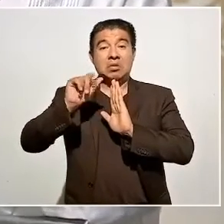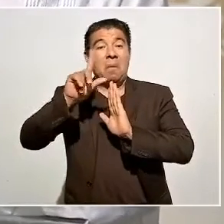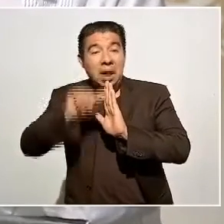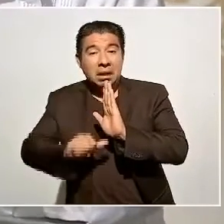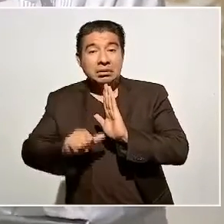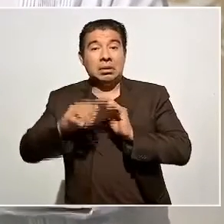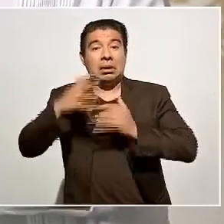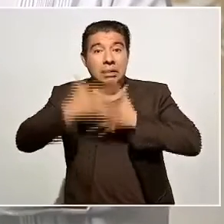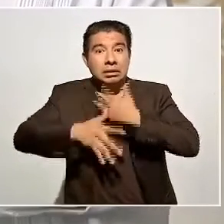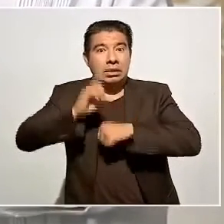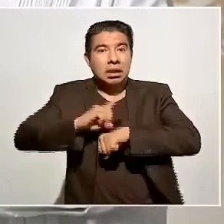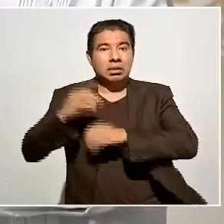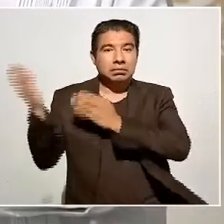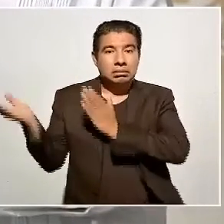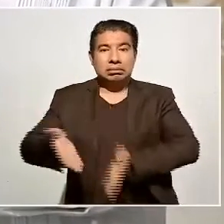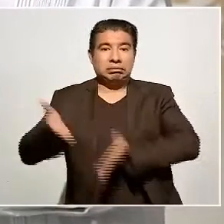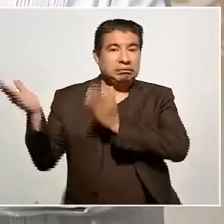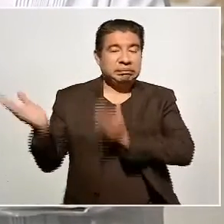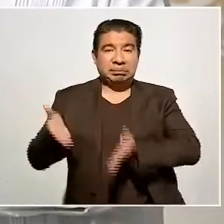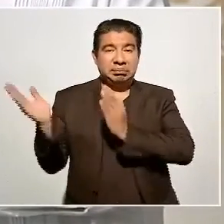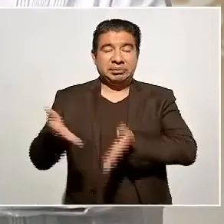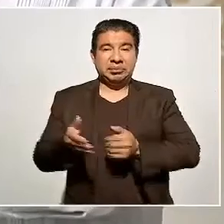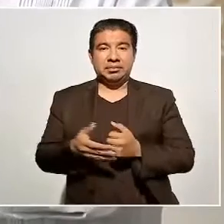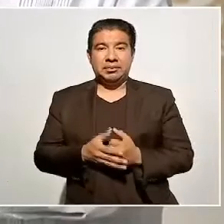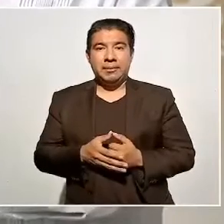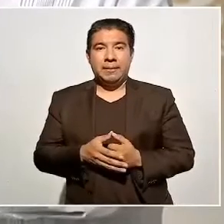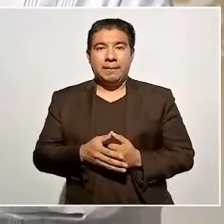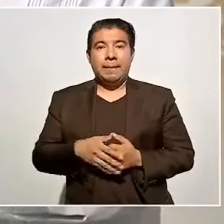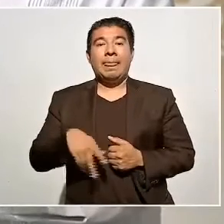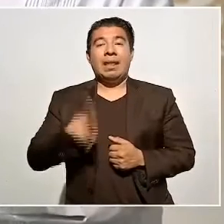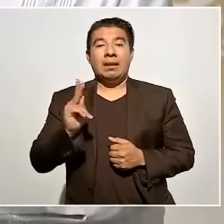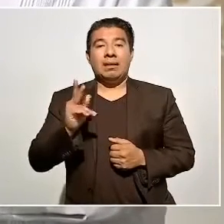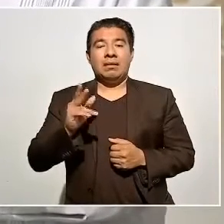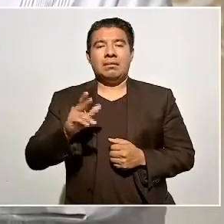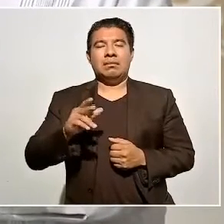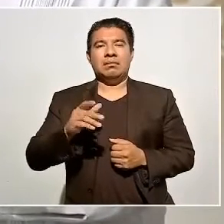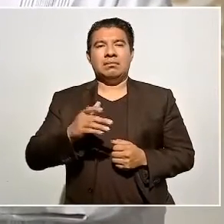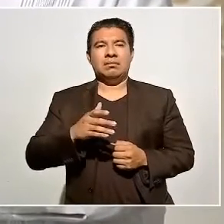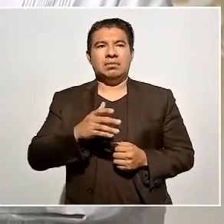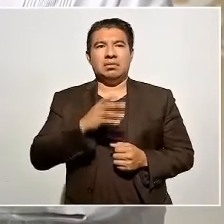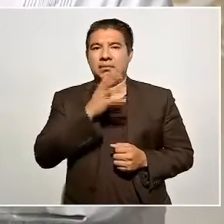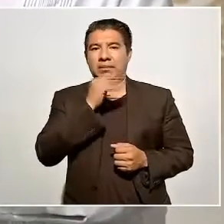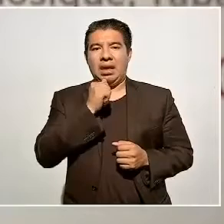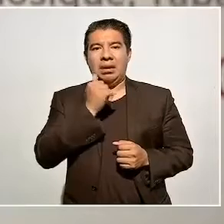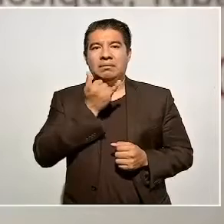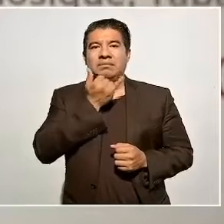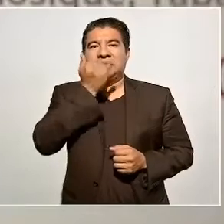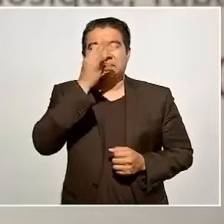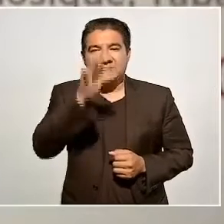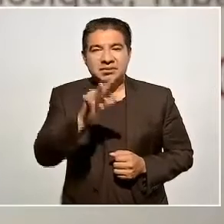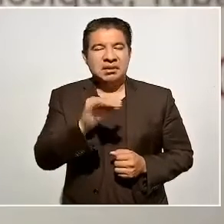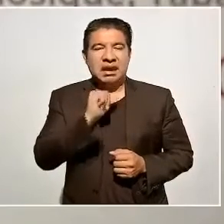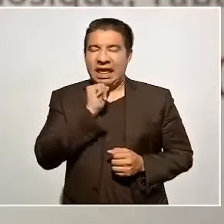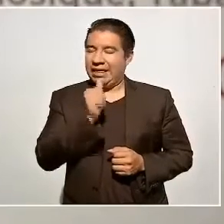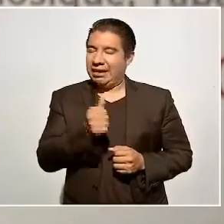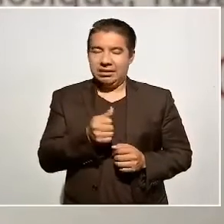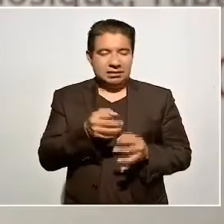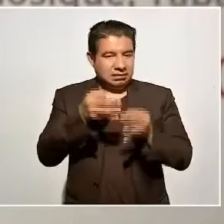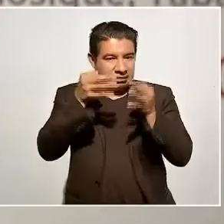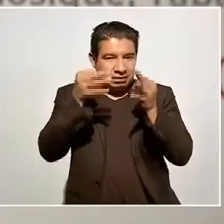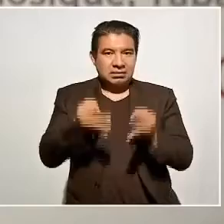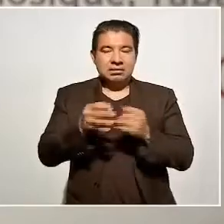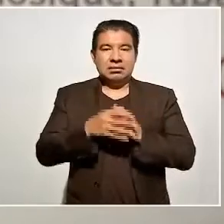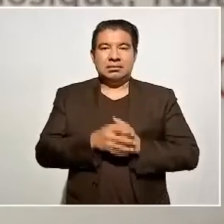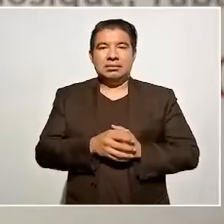cada 15 días, pero no podemos fallar. Hoy en la mañana